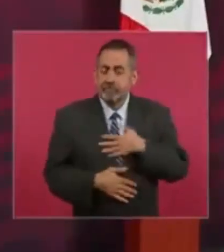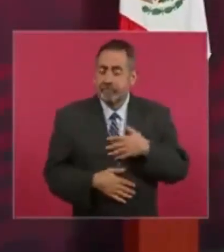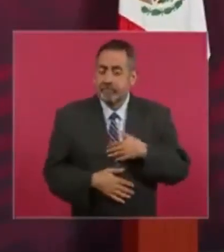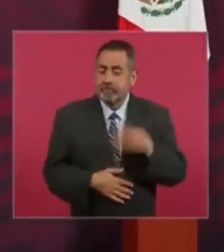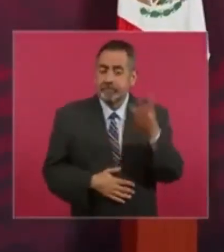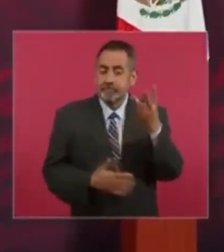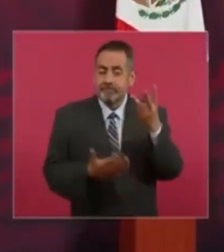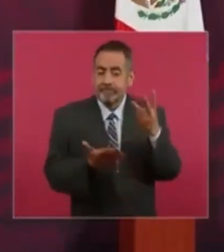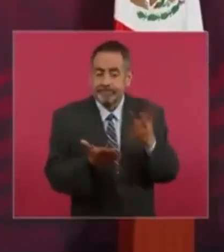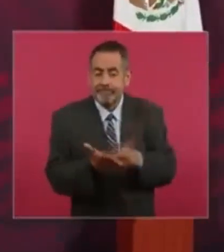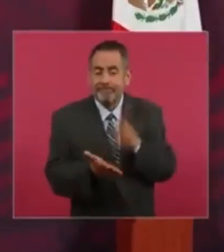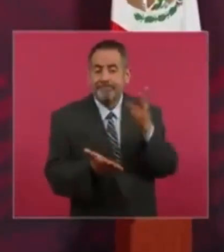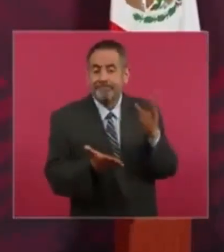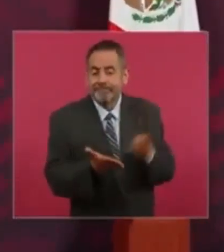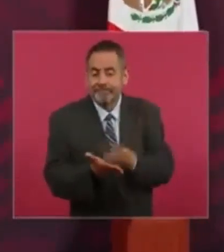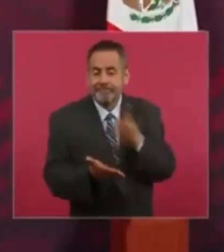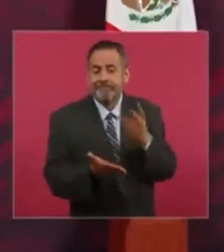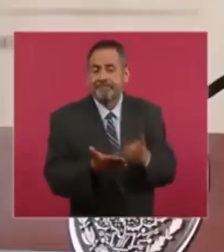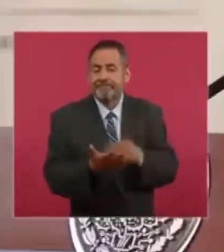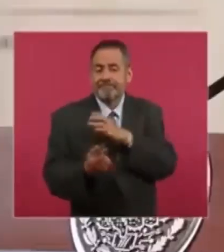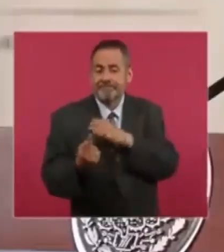3 veces